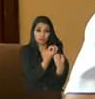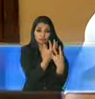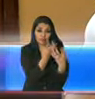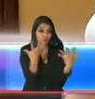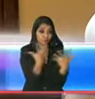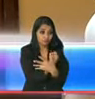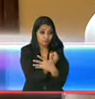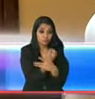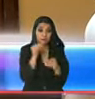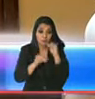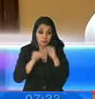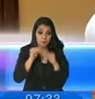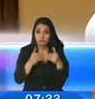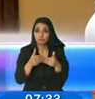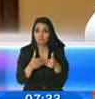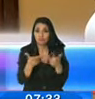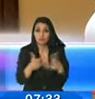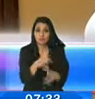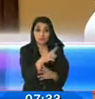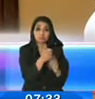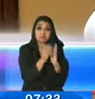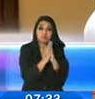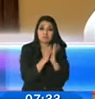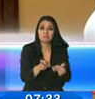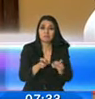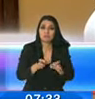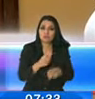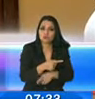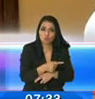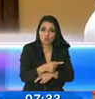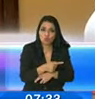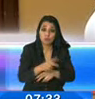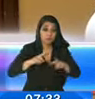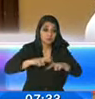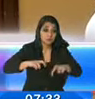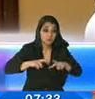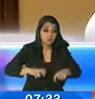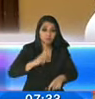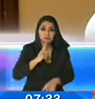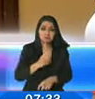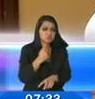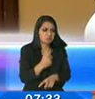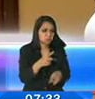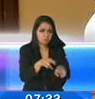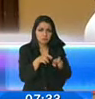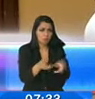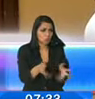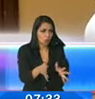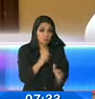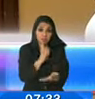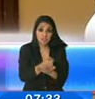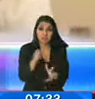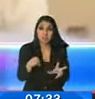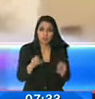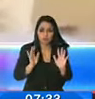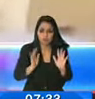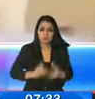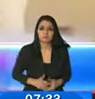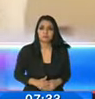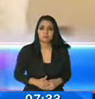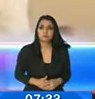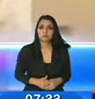embarcación tenía que haber pedido algunos permisos y que dentro de la investigación se determinará si existieron o no. Por